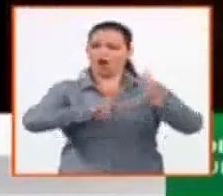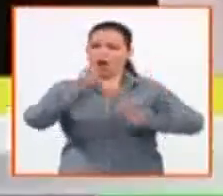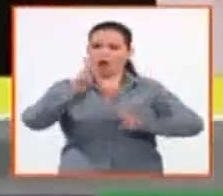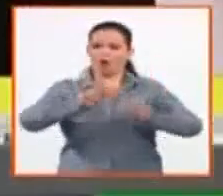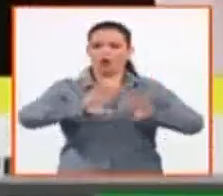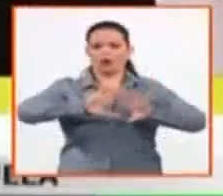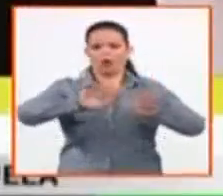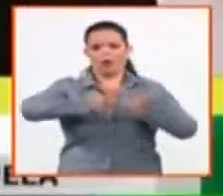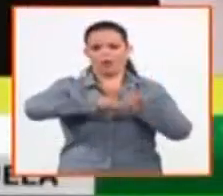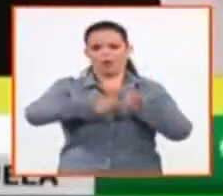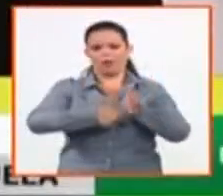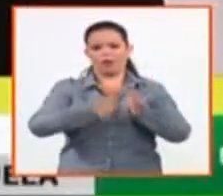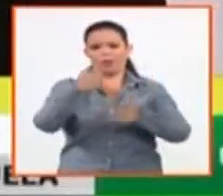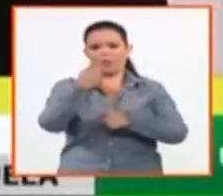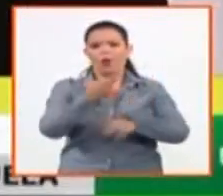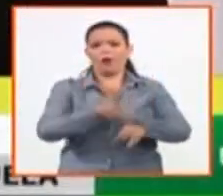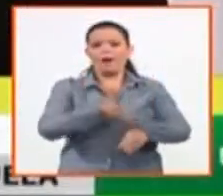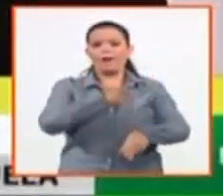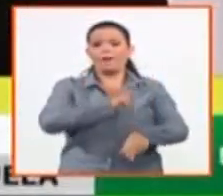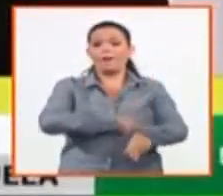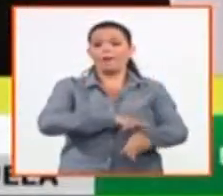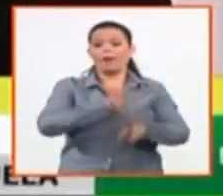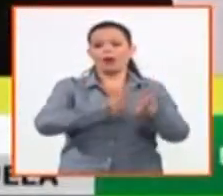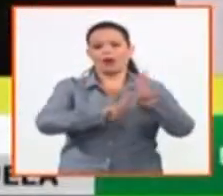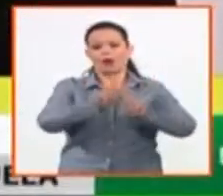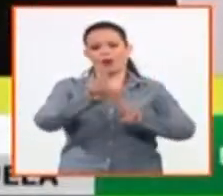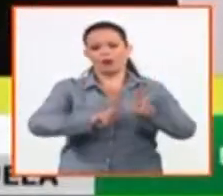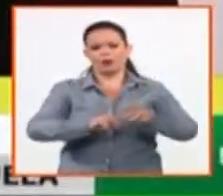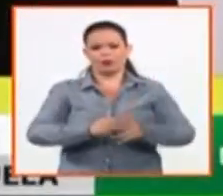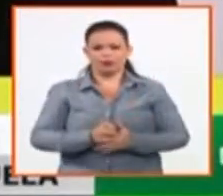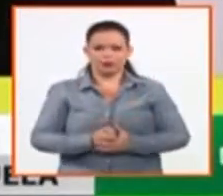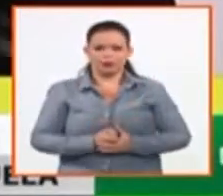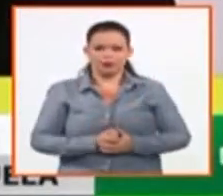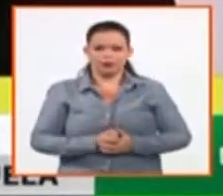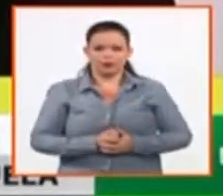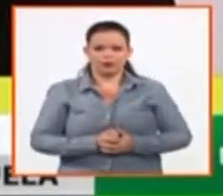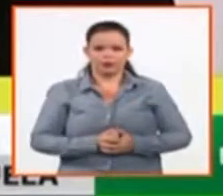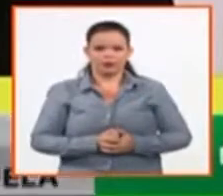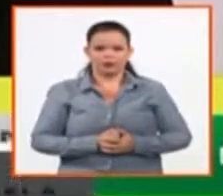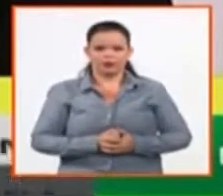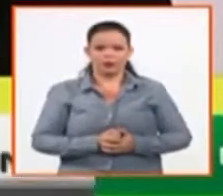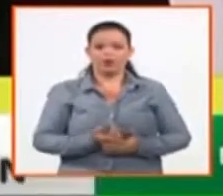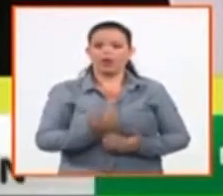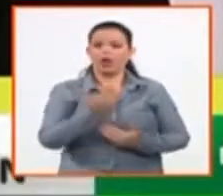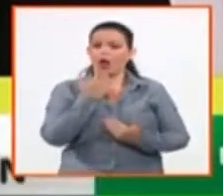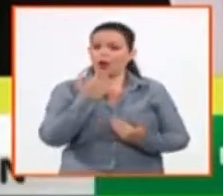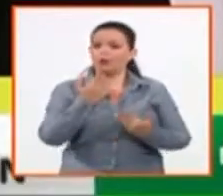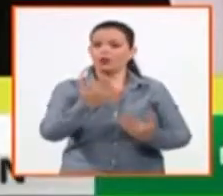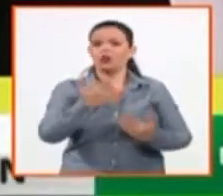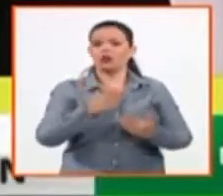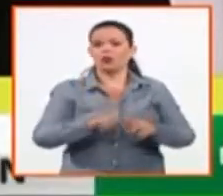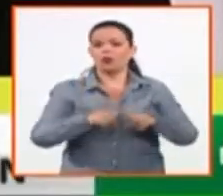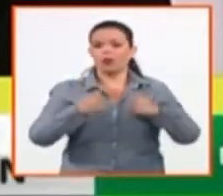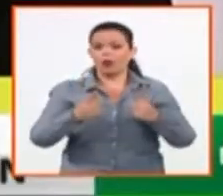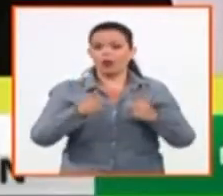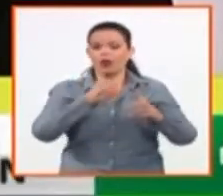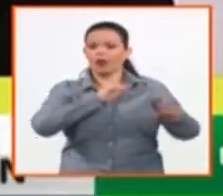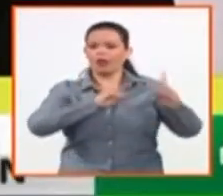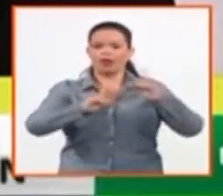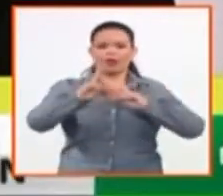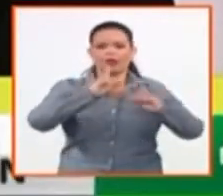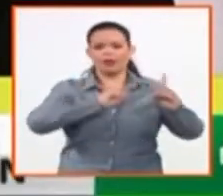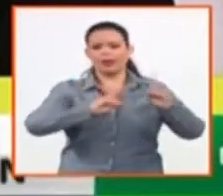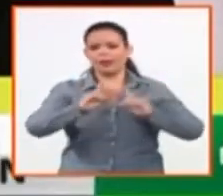preacuerdos. Es muy auspicioso que nuestra primera jornada de discusión formal nos haya permitido